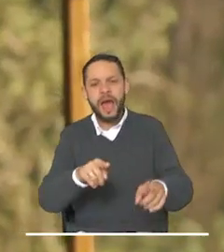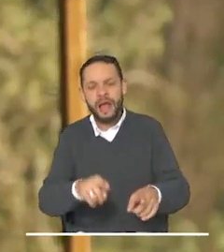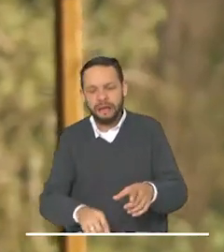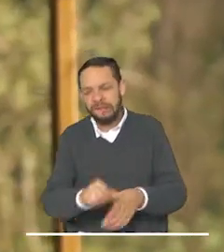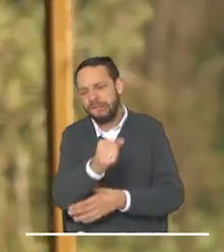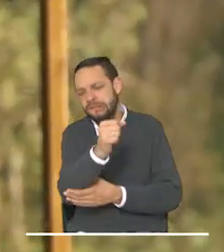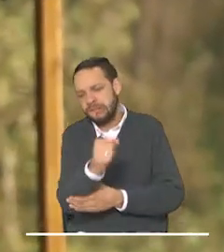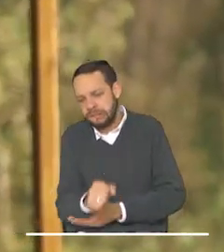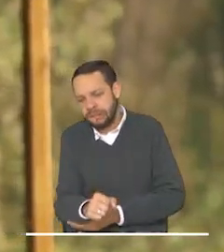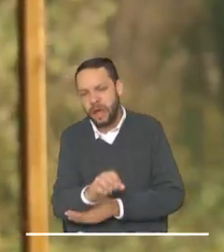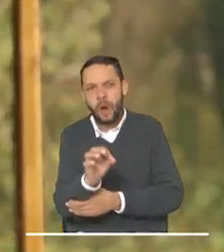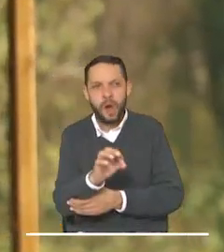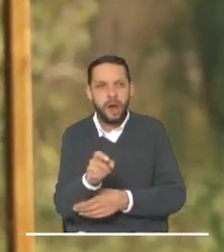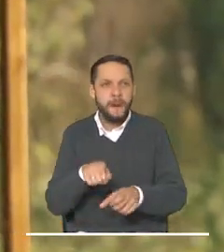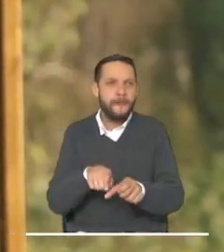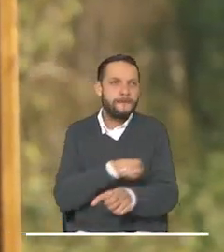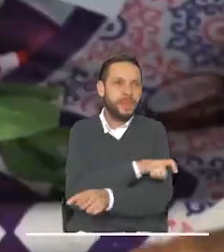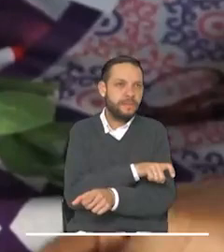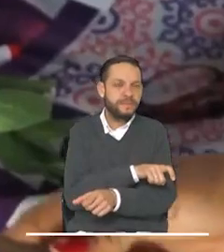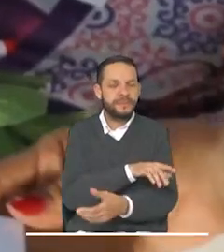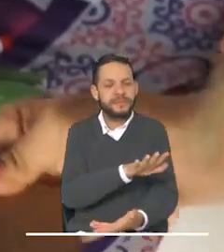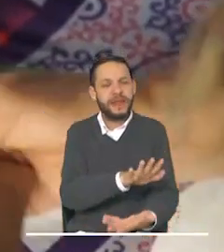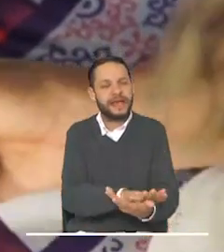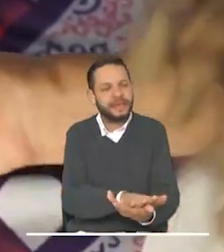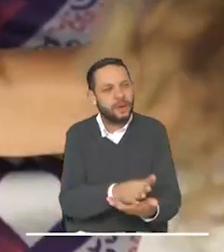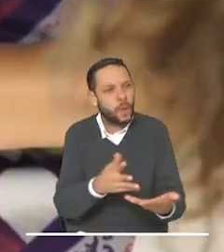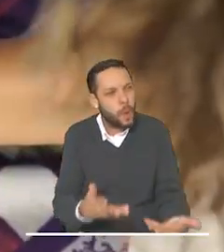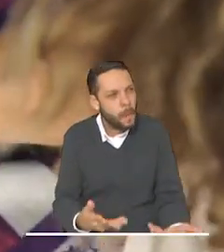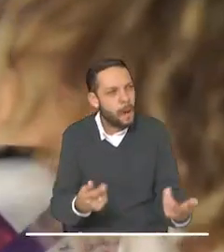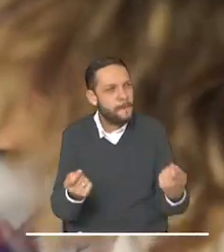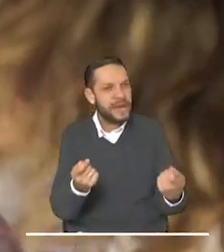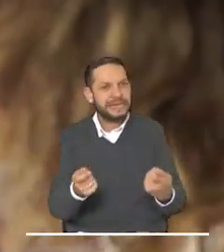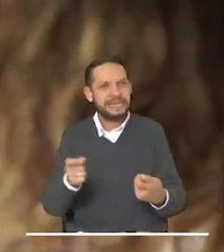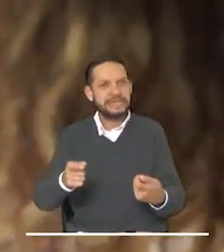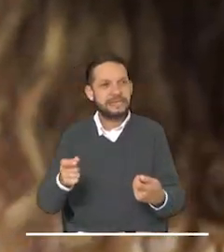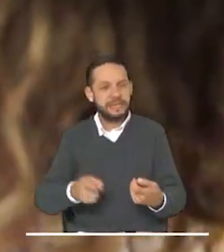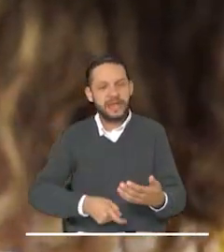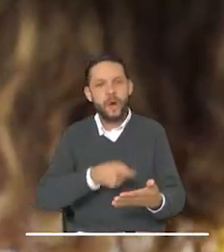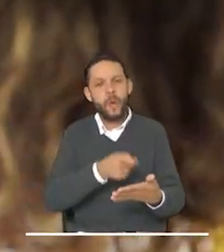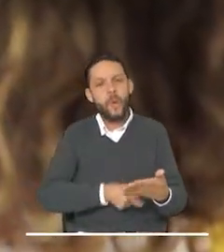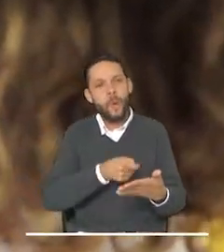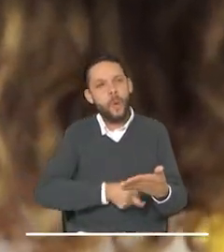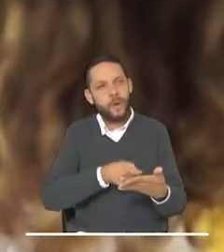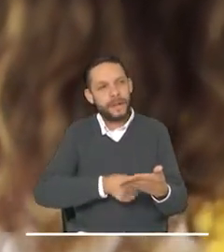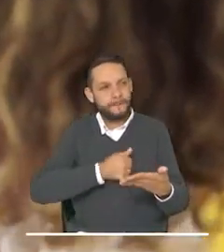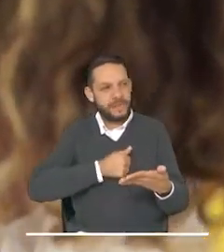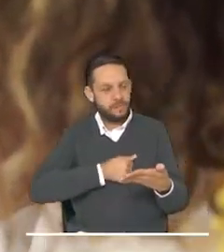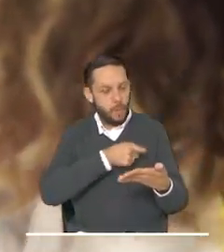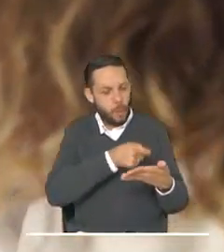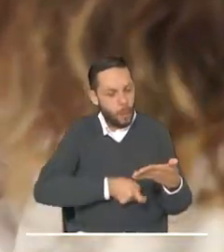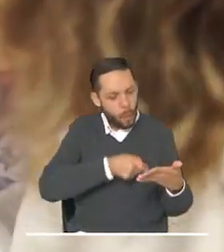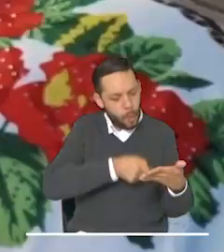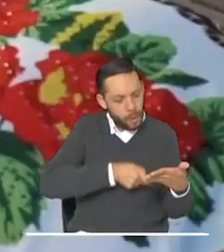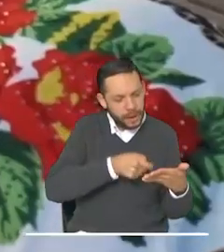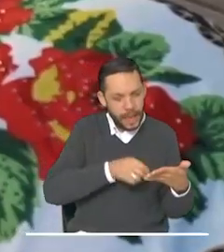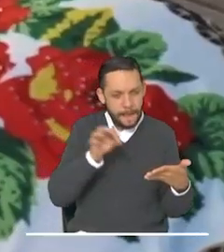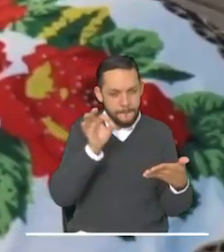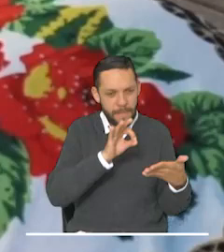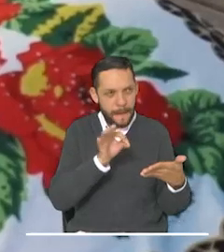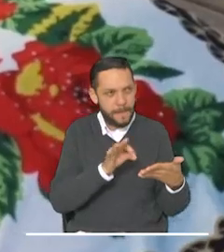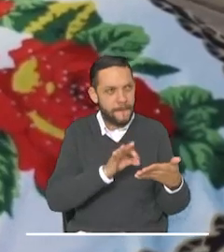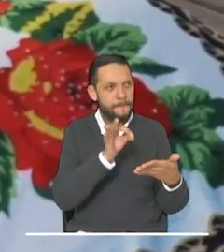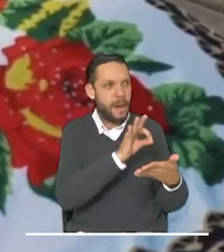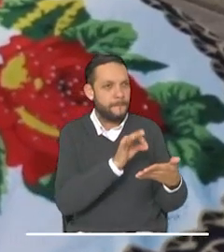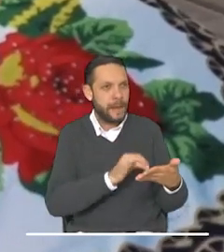no estaría bien y lo que no sería Salud Mental es percatarnos de lo que está sucediendo en nuestro mundo psíquico porque la Salud Mental